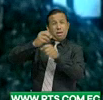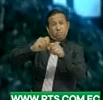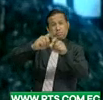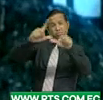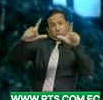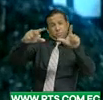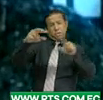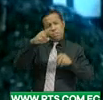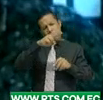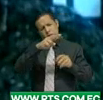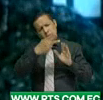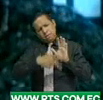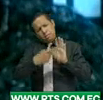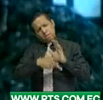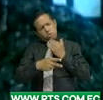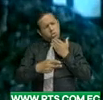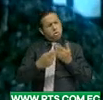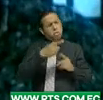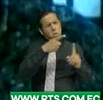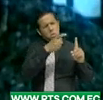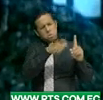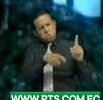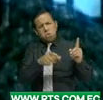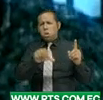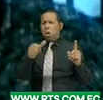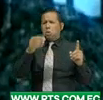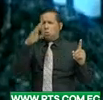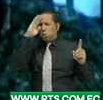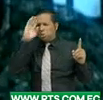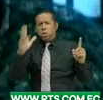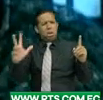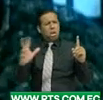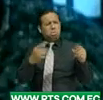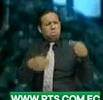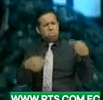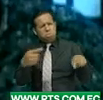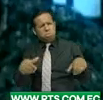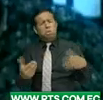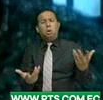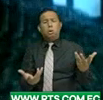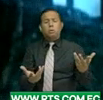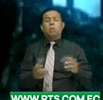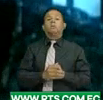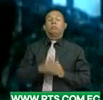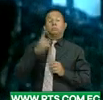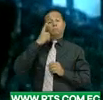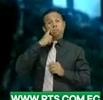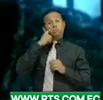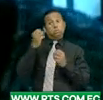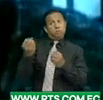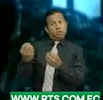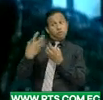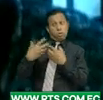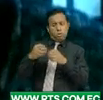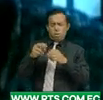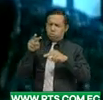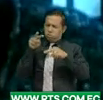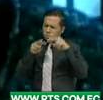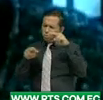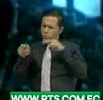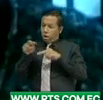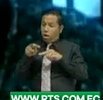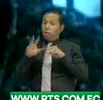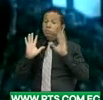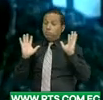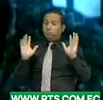de las cámaras de videovigilancia del ECU 911, y con eso presentar la